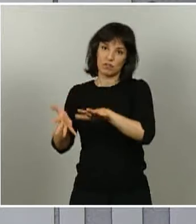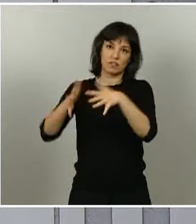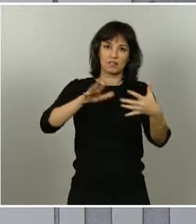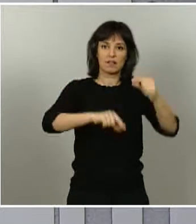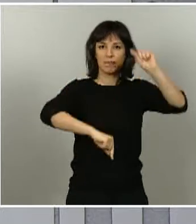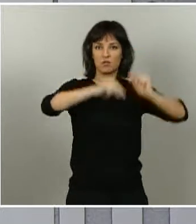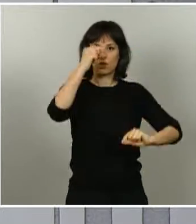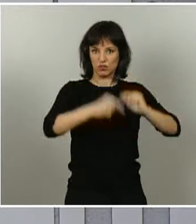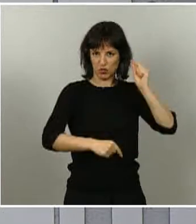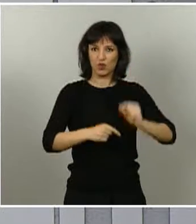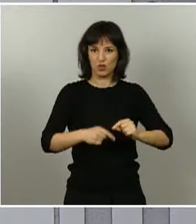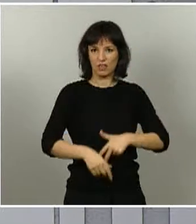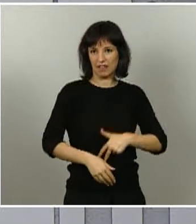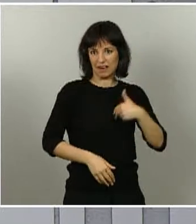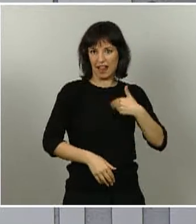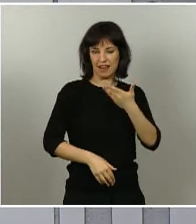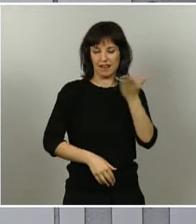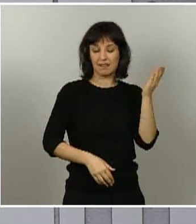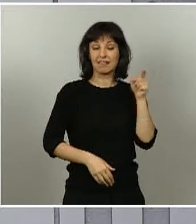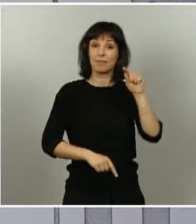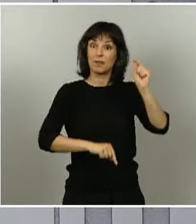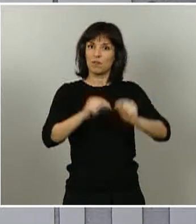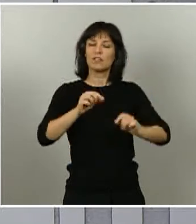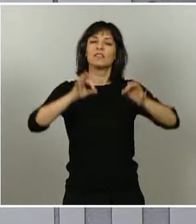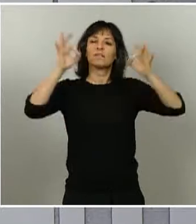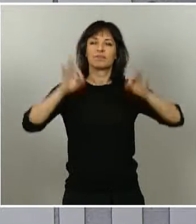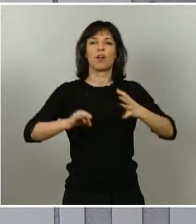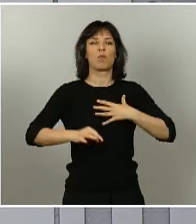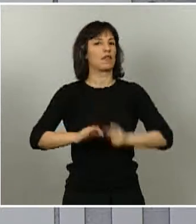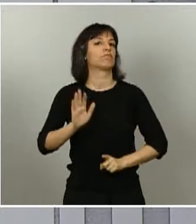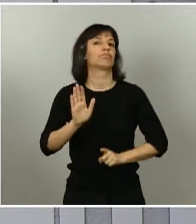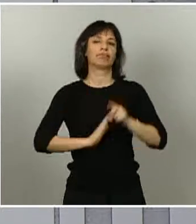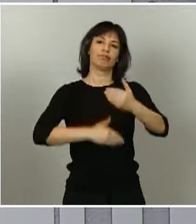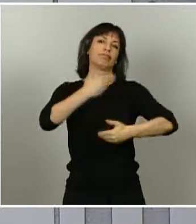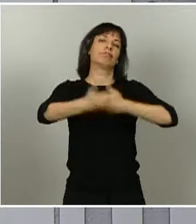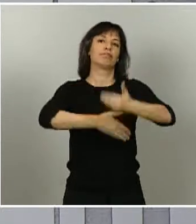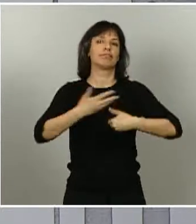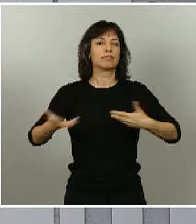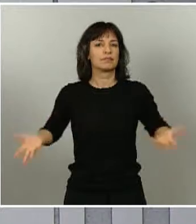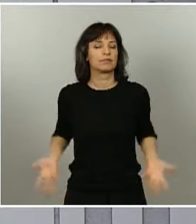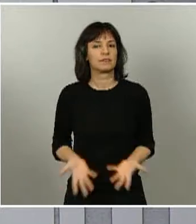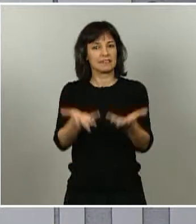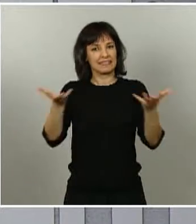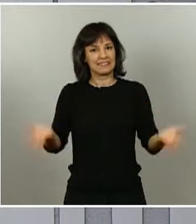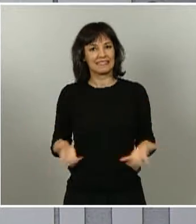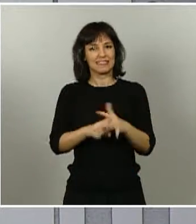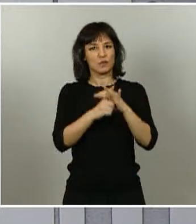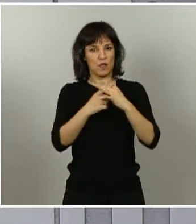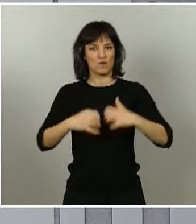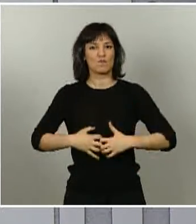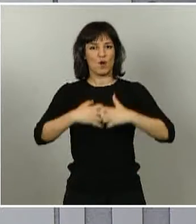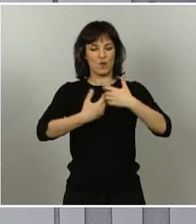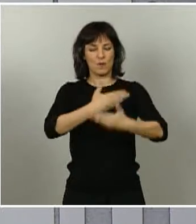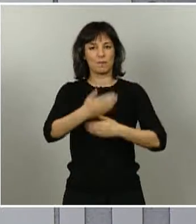permitan definitivamente despegar, ¿no? O ser capaces de impulsar esa situación de reconstrucción. Nosotros